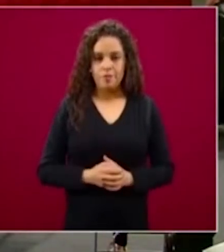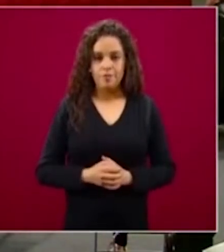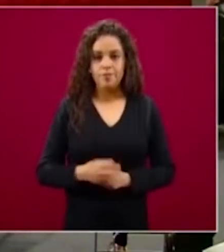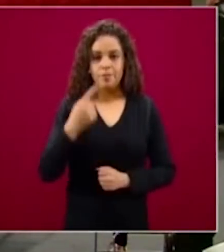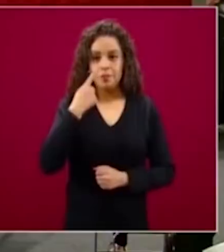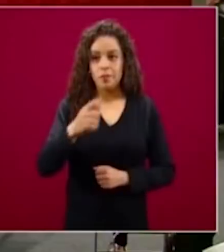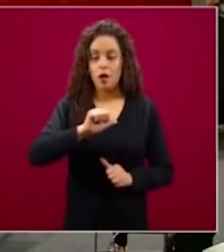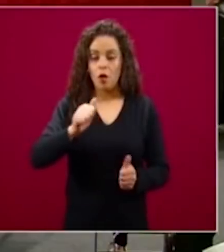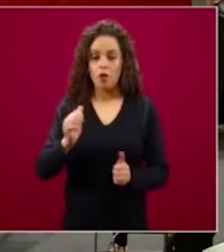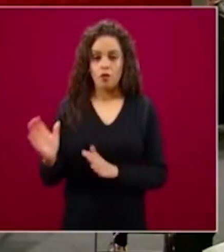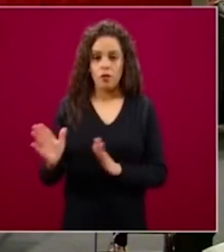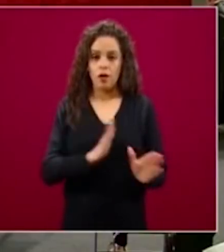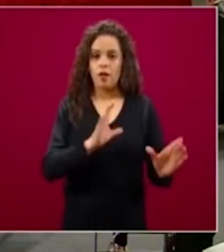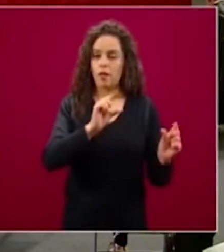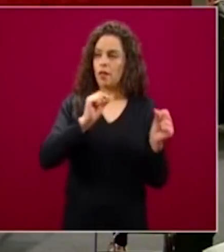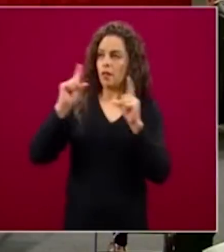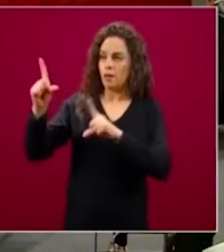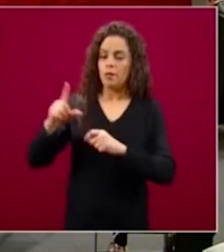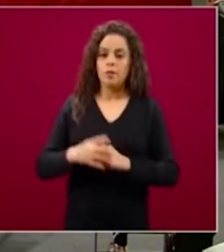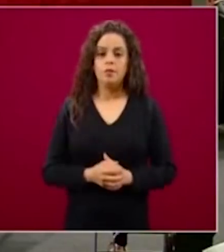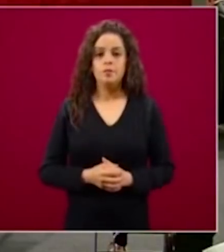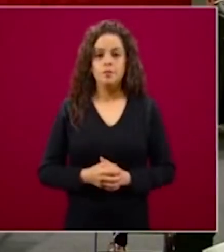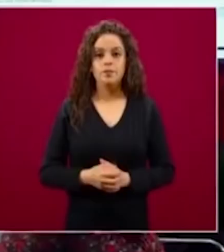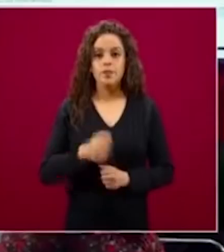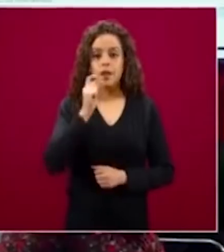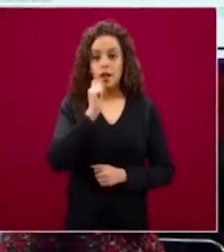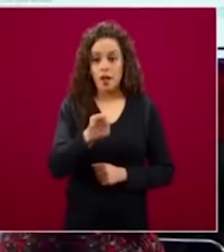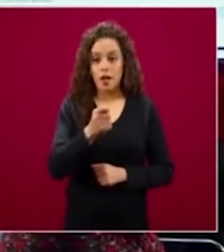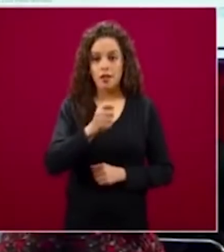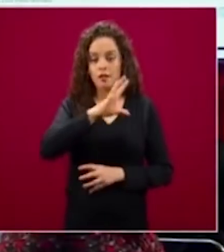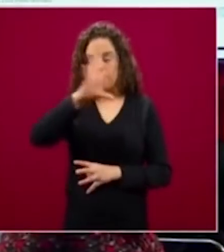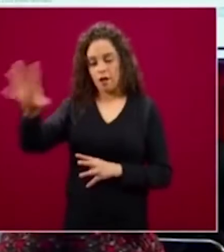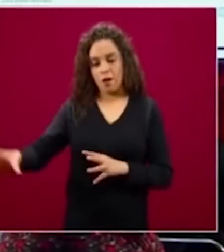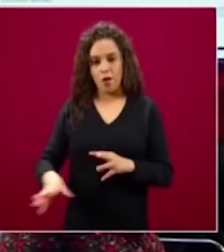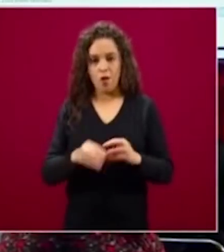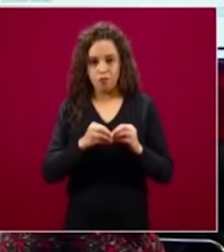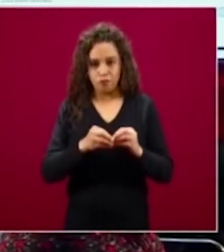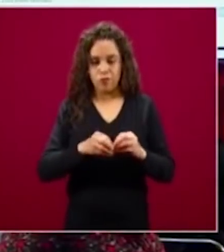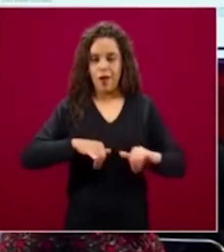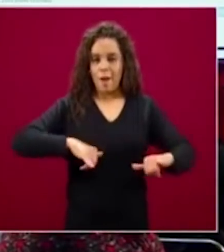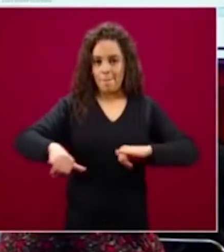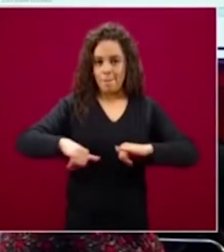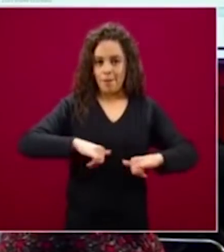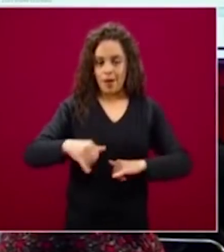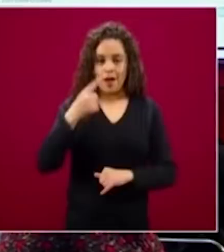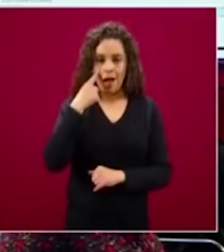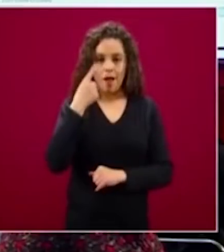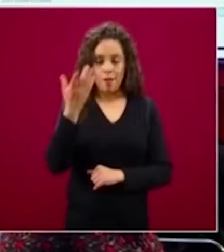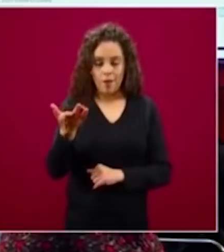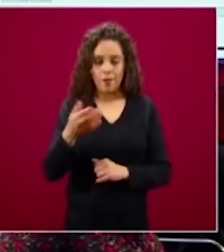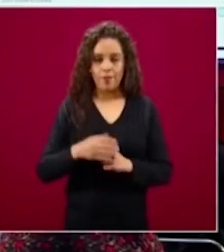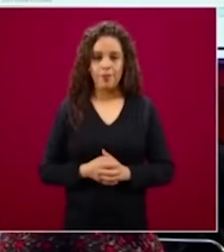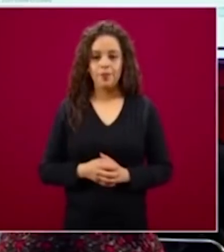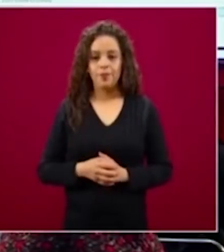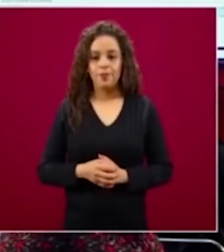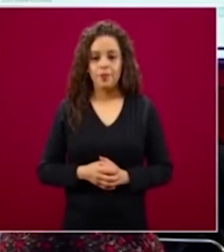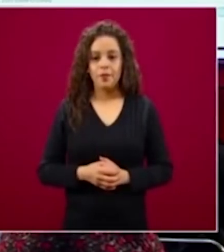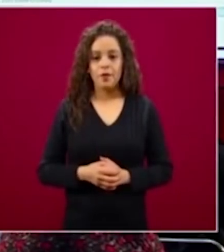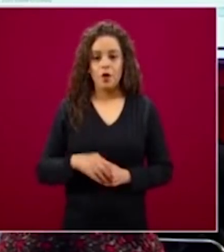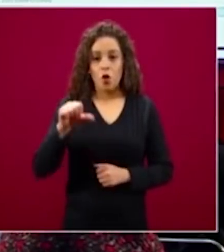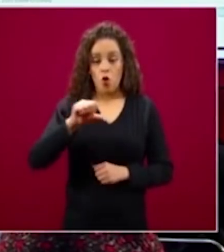diapositiva, donde veremos la carga acumulada. El día de hoy estamos integrando, y seguirá de aquí para